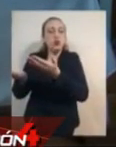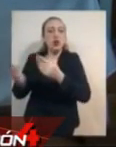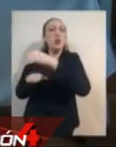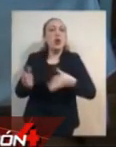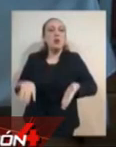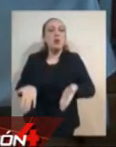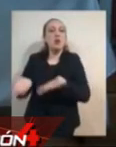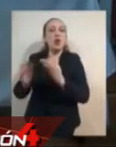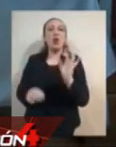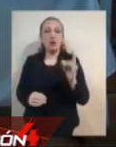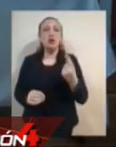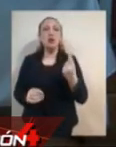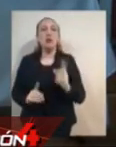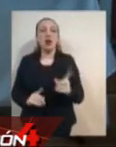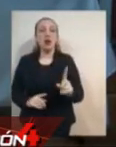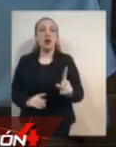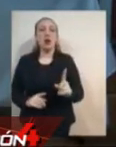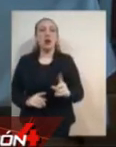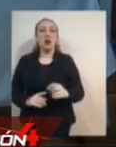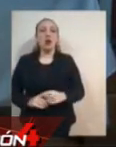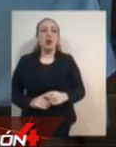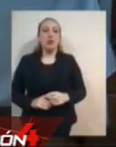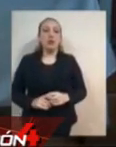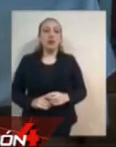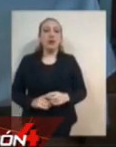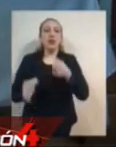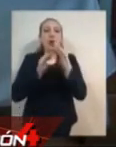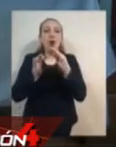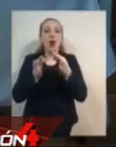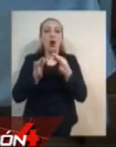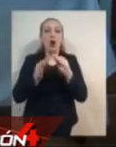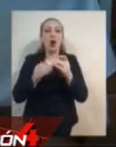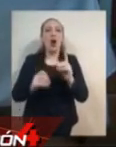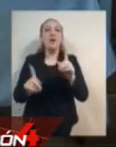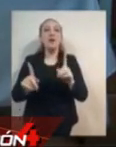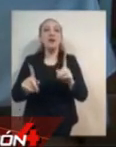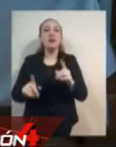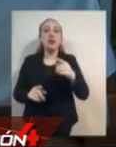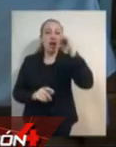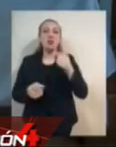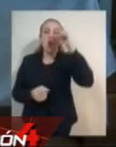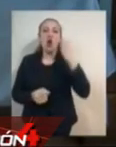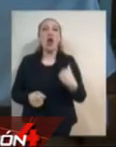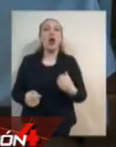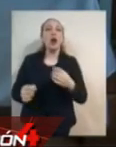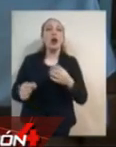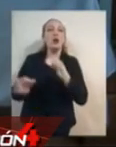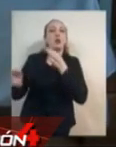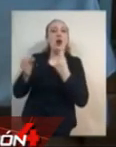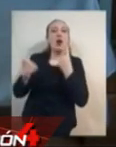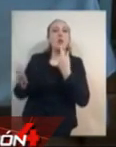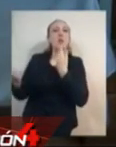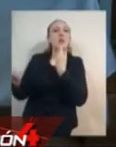con dificultad. Hemos tenido que dialogar muchas veces con Vialidad Nacional para lograr que todas